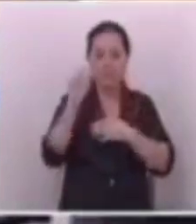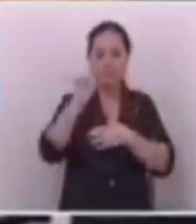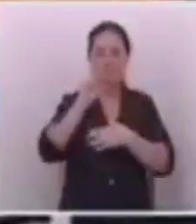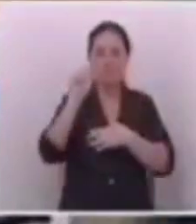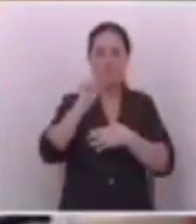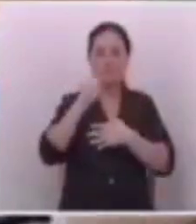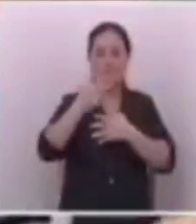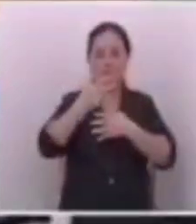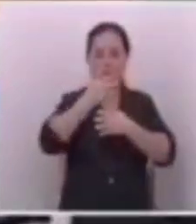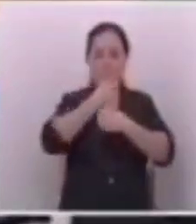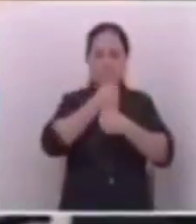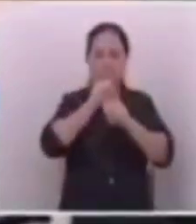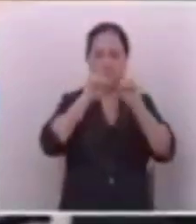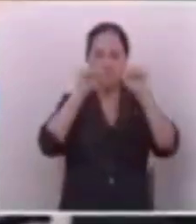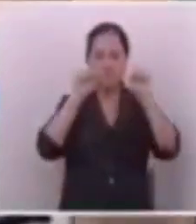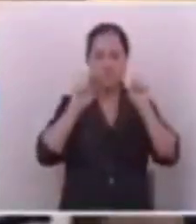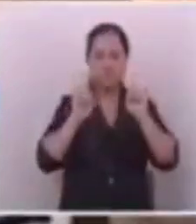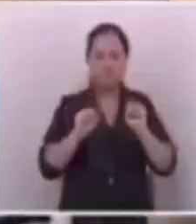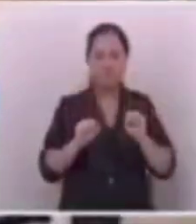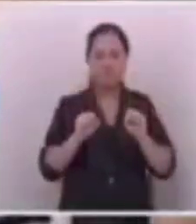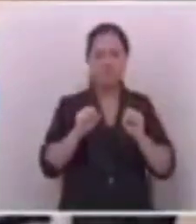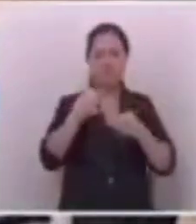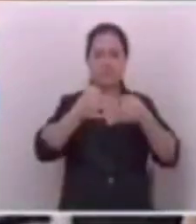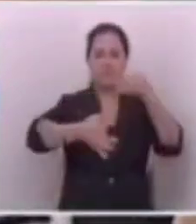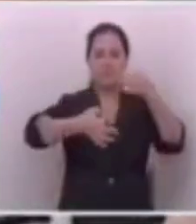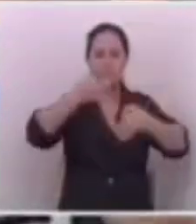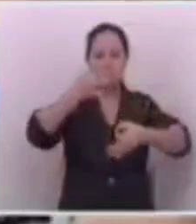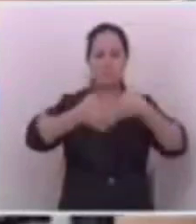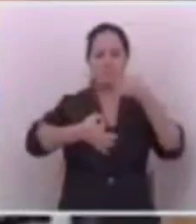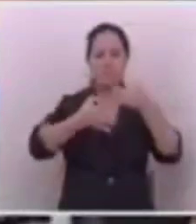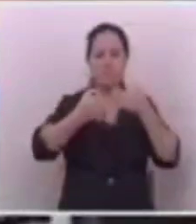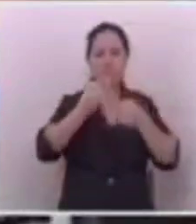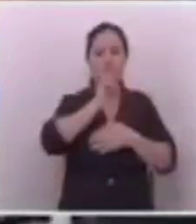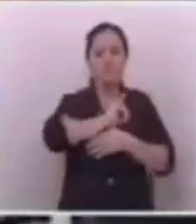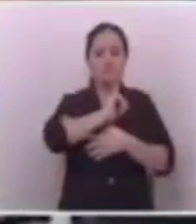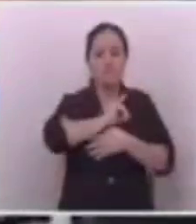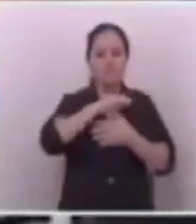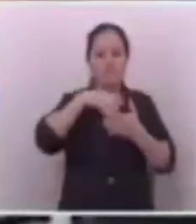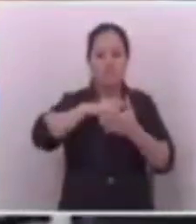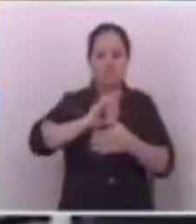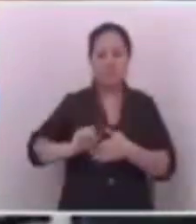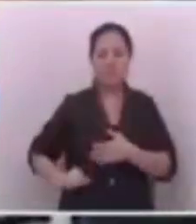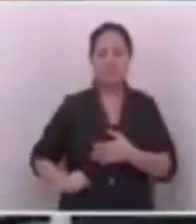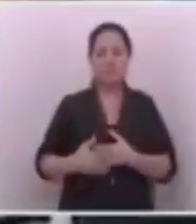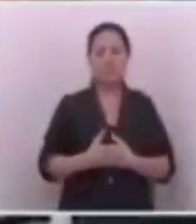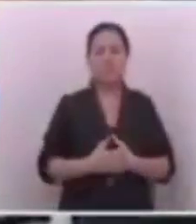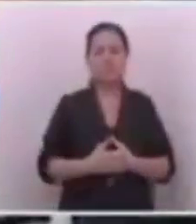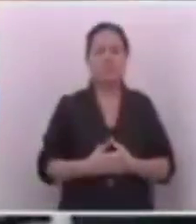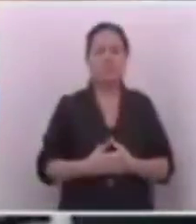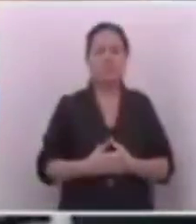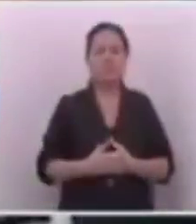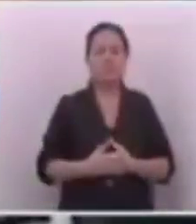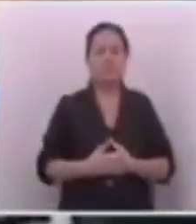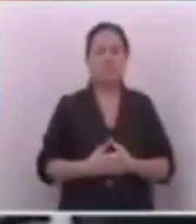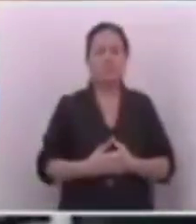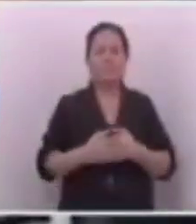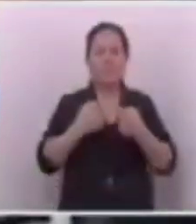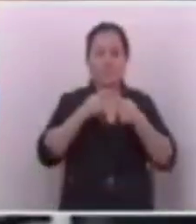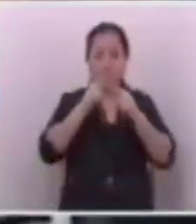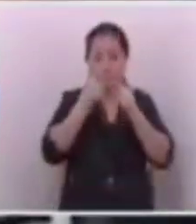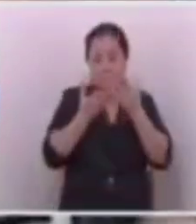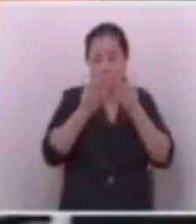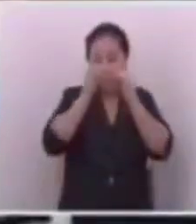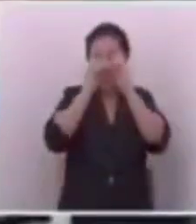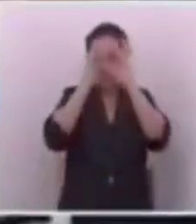permitir configurar un sistema más justo, más digno para el pueblo salvadoreño. Pero yo me